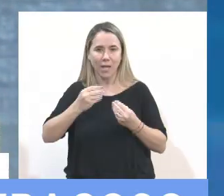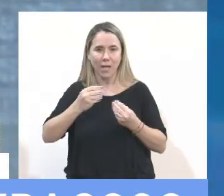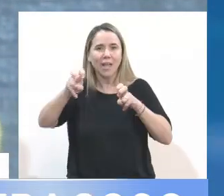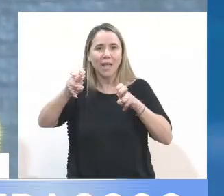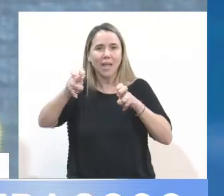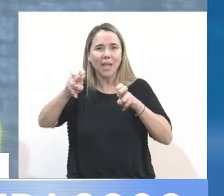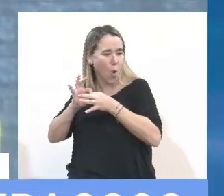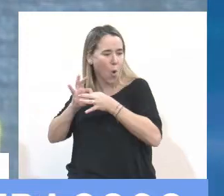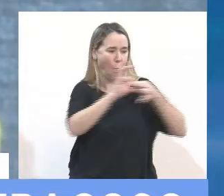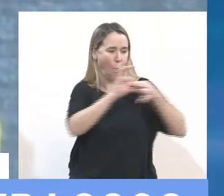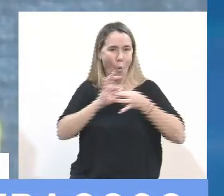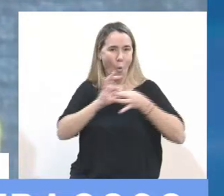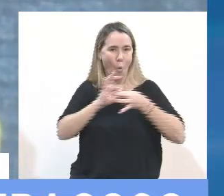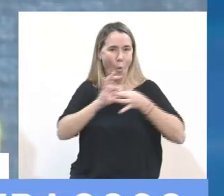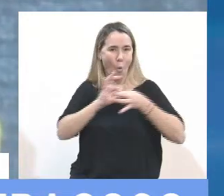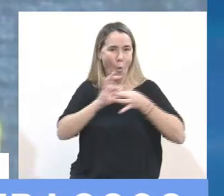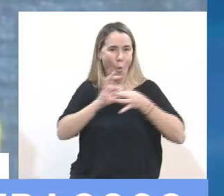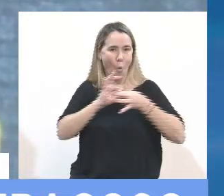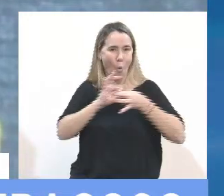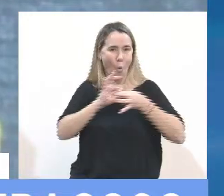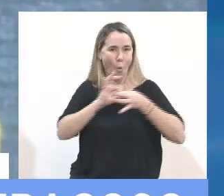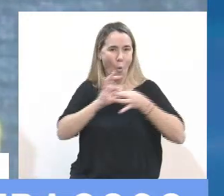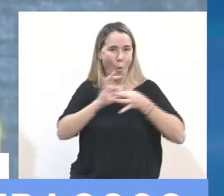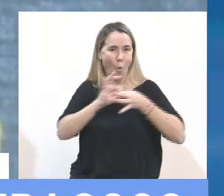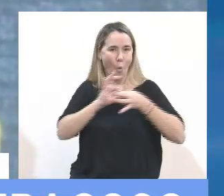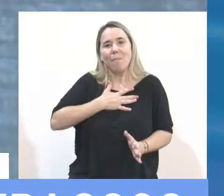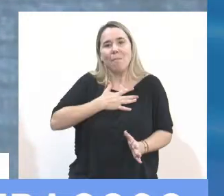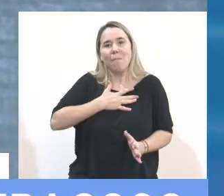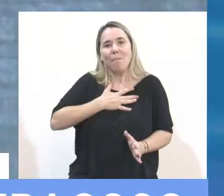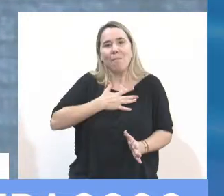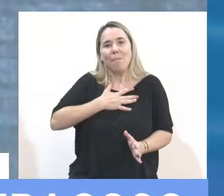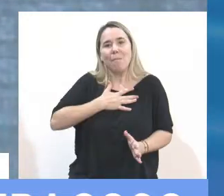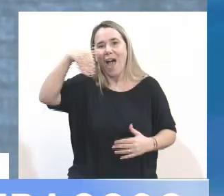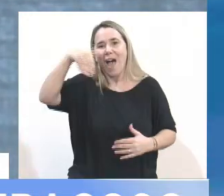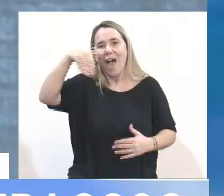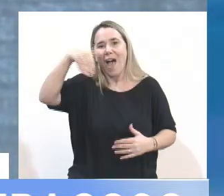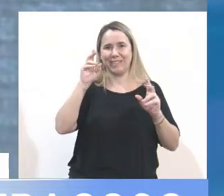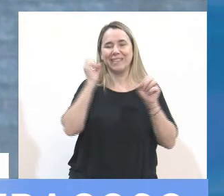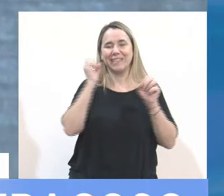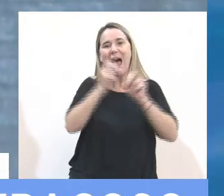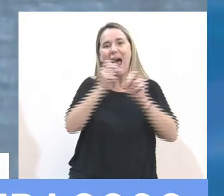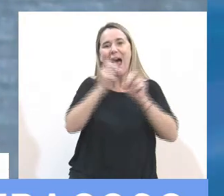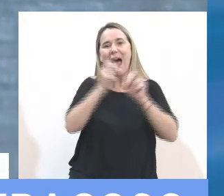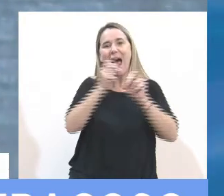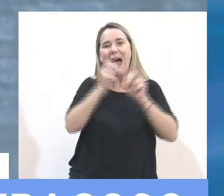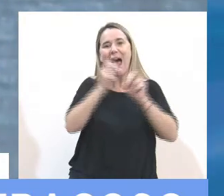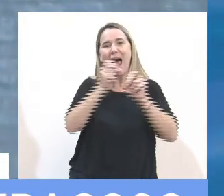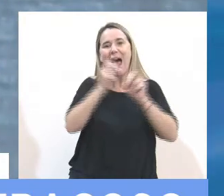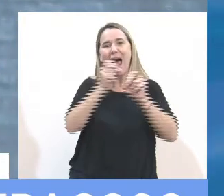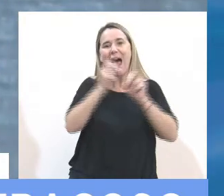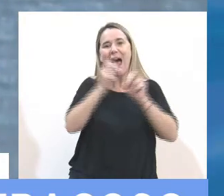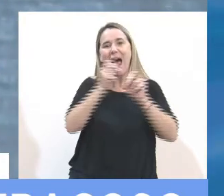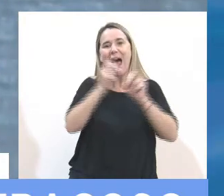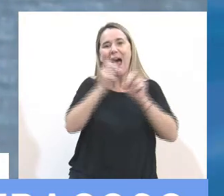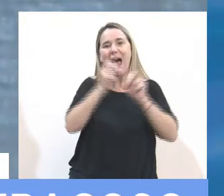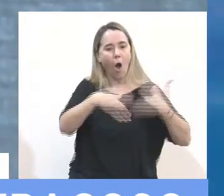Me parece que sería lo ideal poder trabajar así, en temas que nos unen y seguir